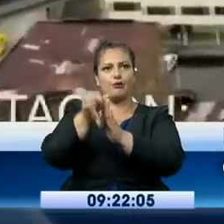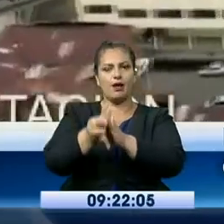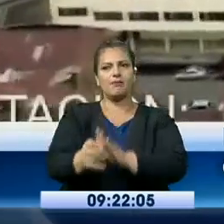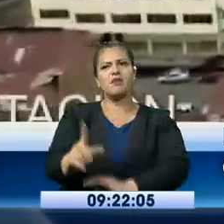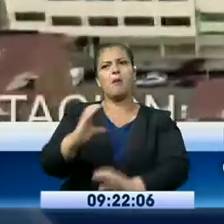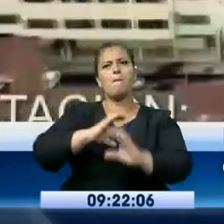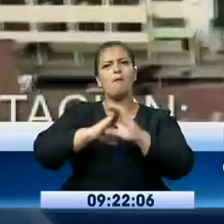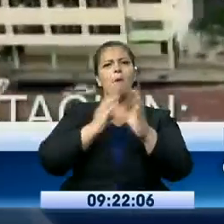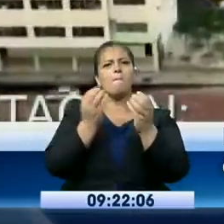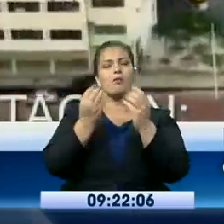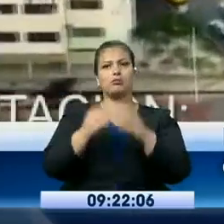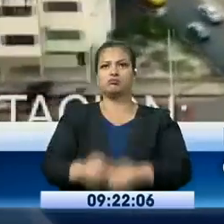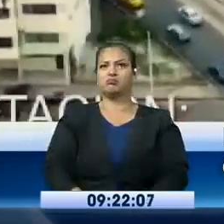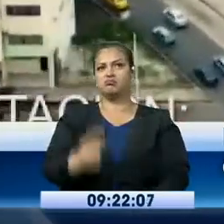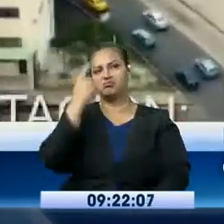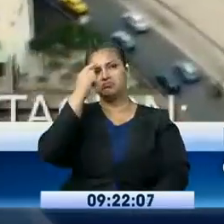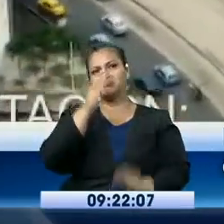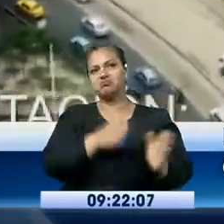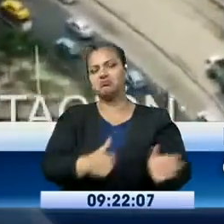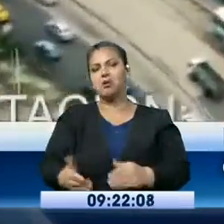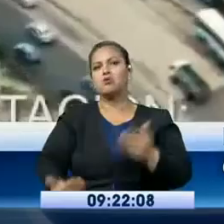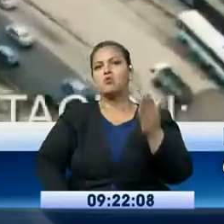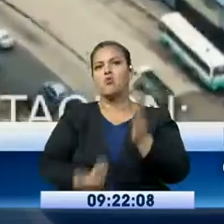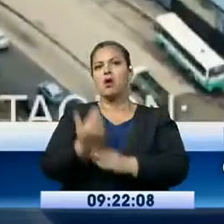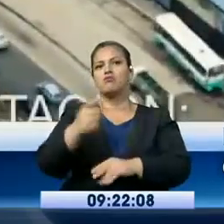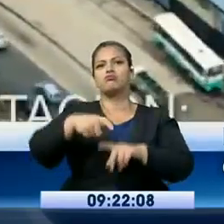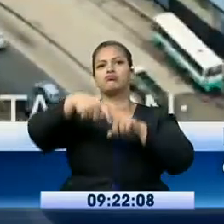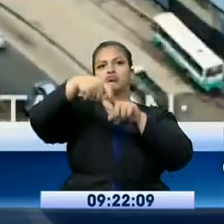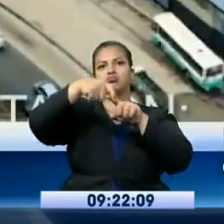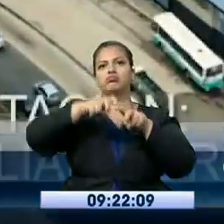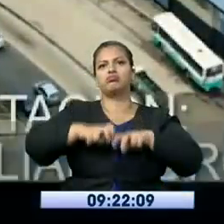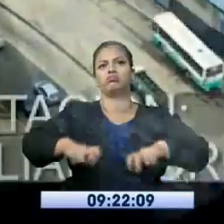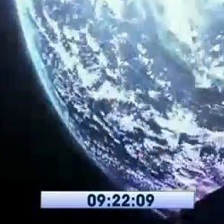centavos informó marcela maquilón